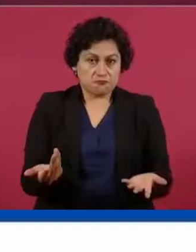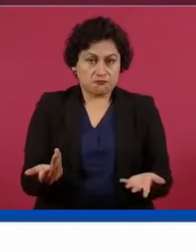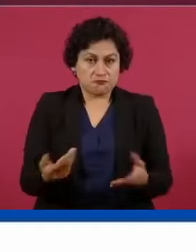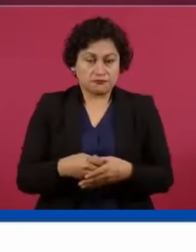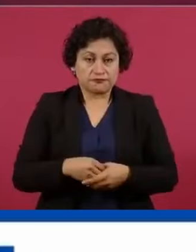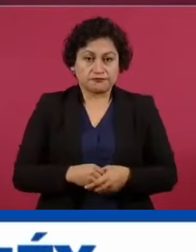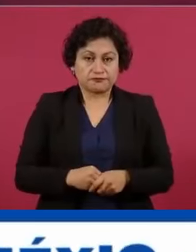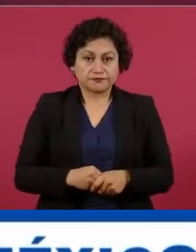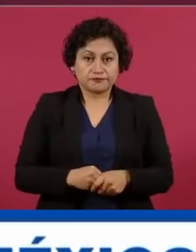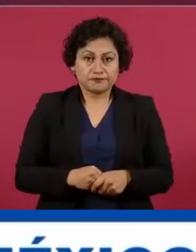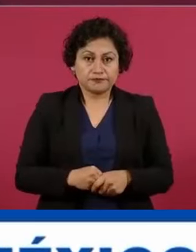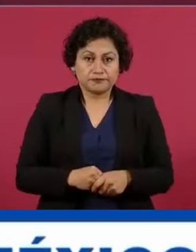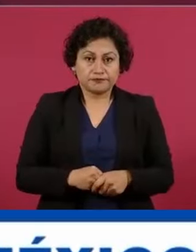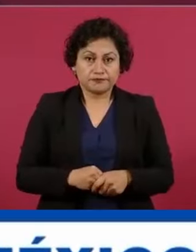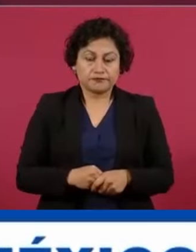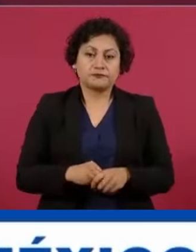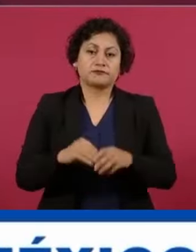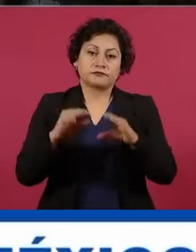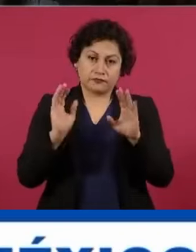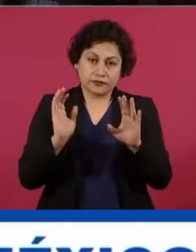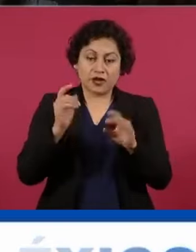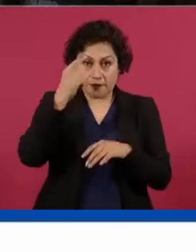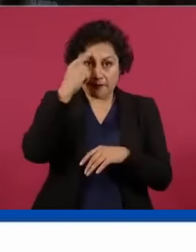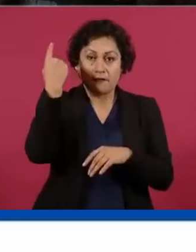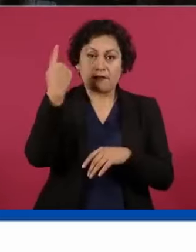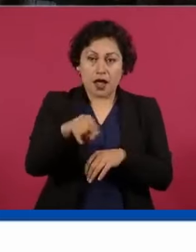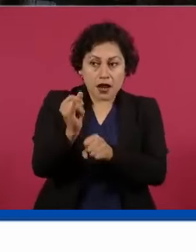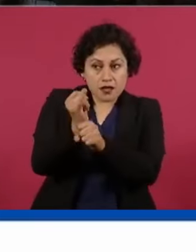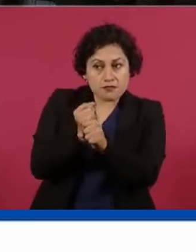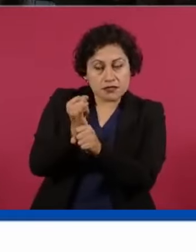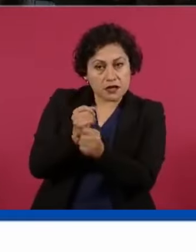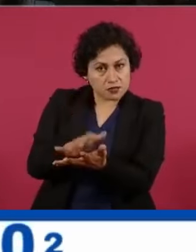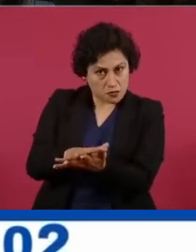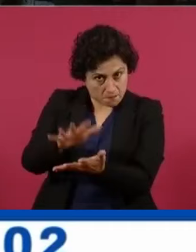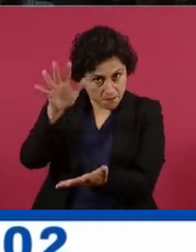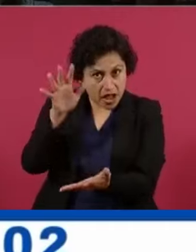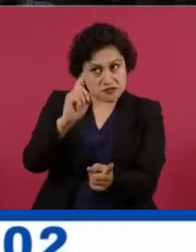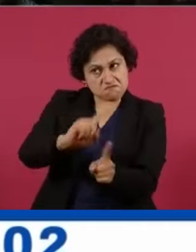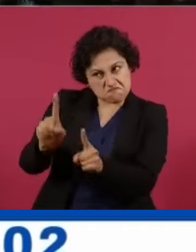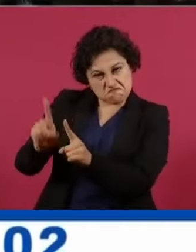más cantidad, porque ustedes hacen reportajes, pero